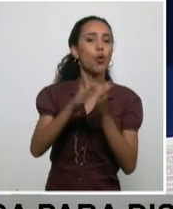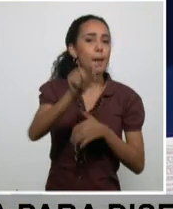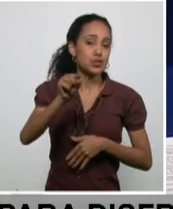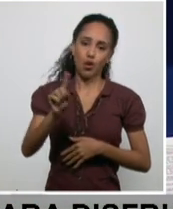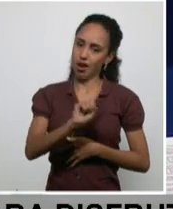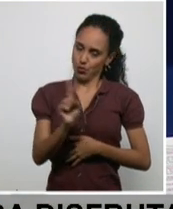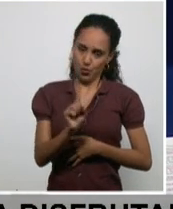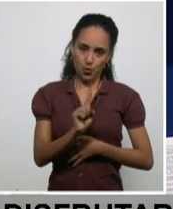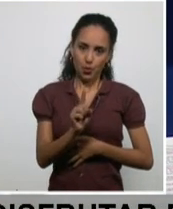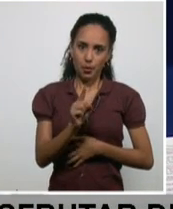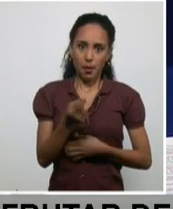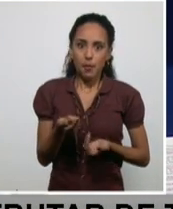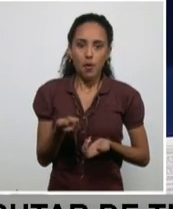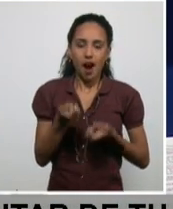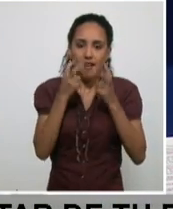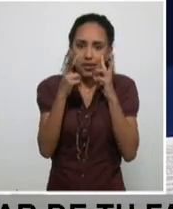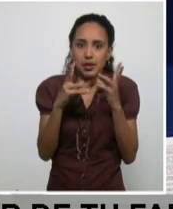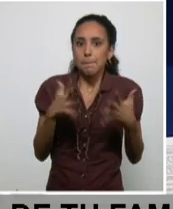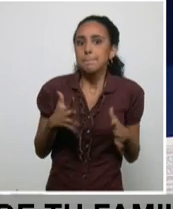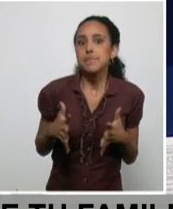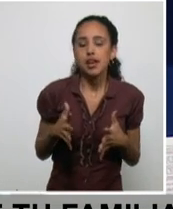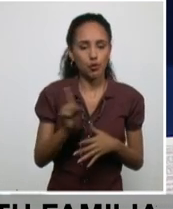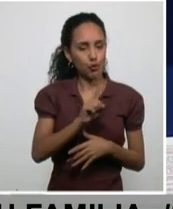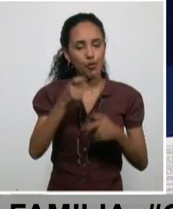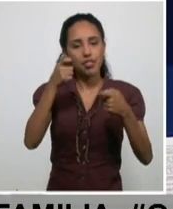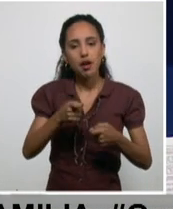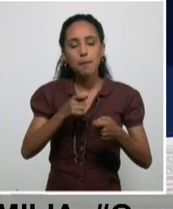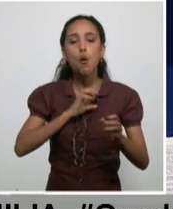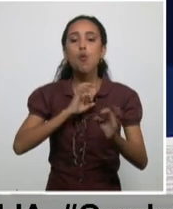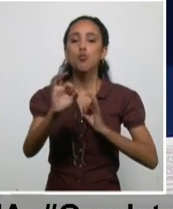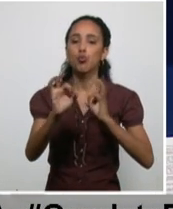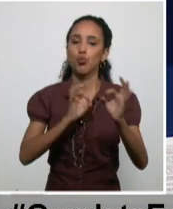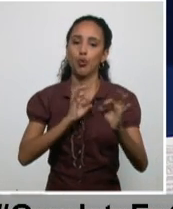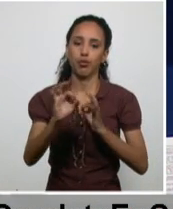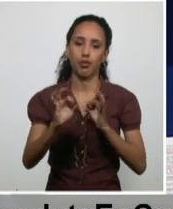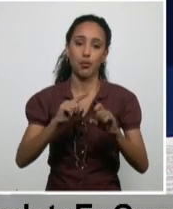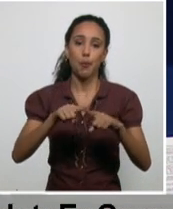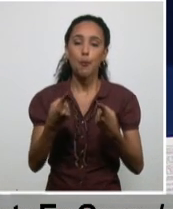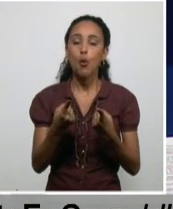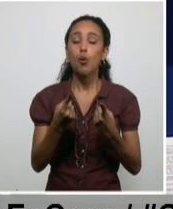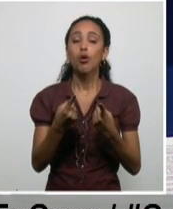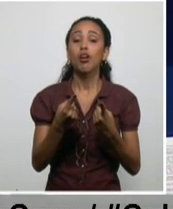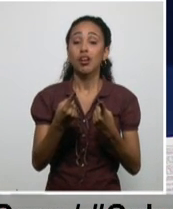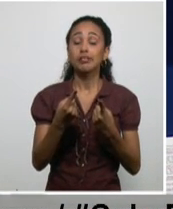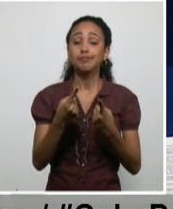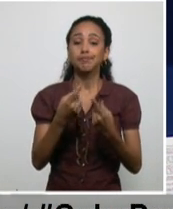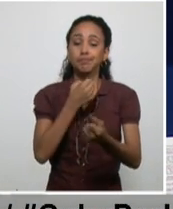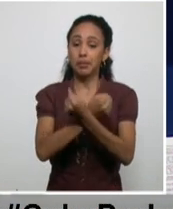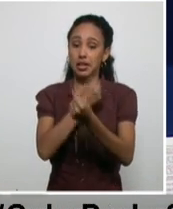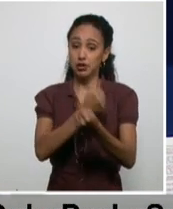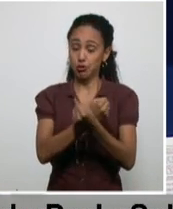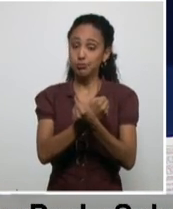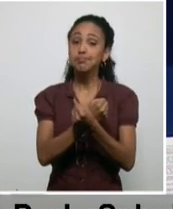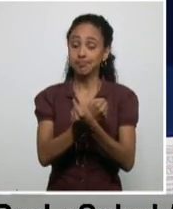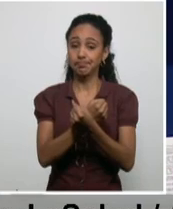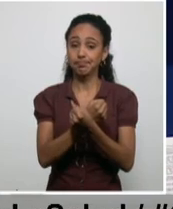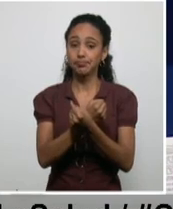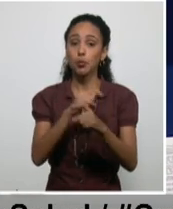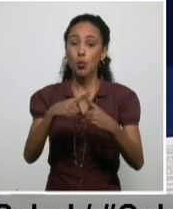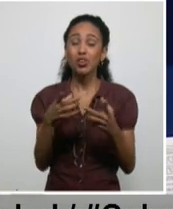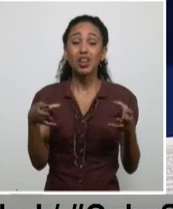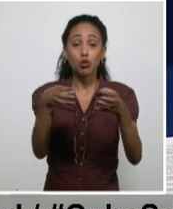vivir enclaustrados, pero sí protegernos en definitiva, porque el riesgo es muy importante con este grupo de